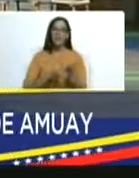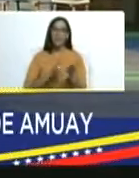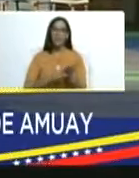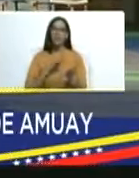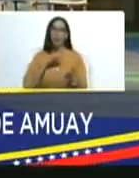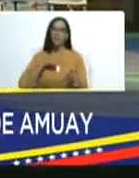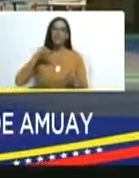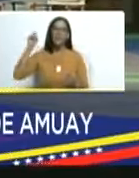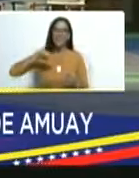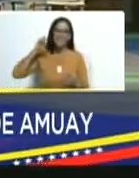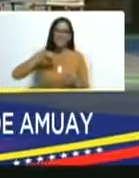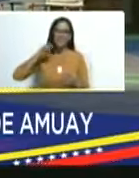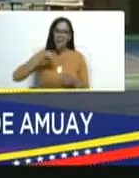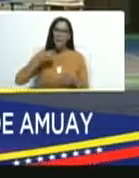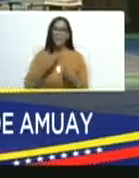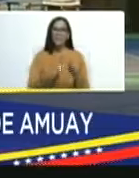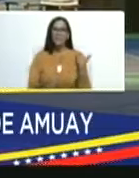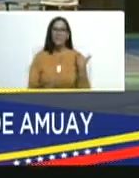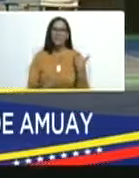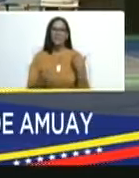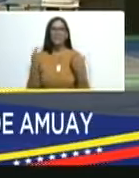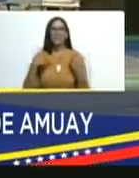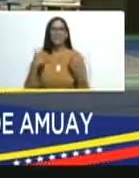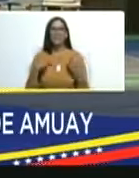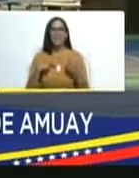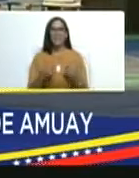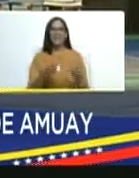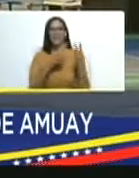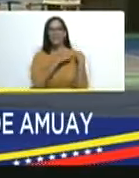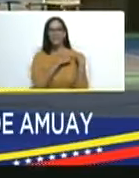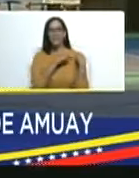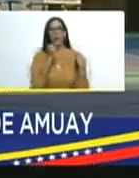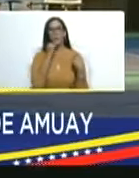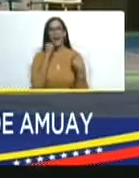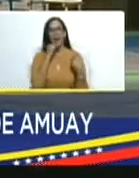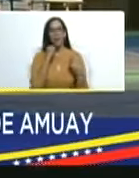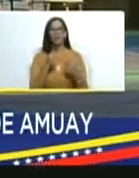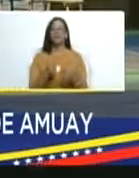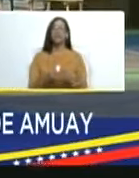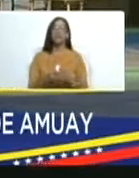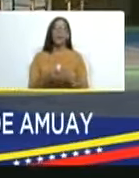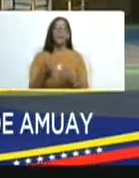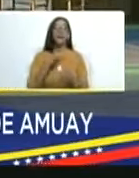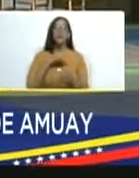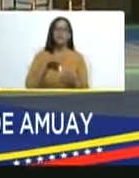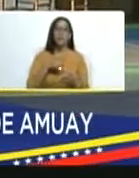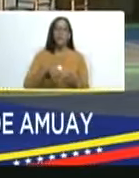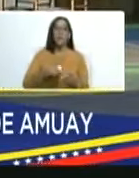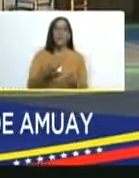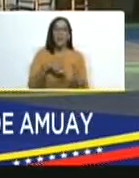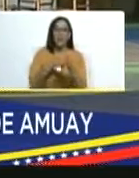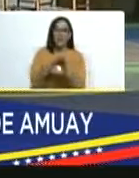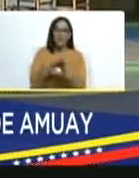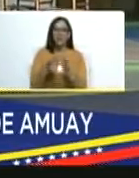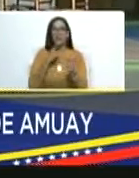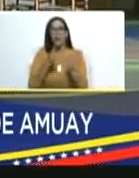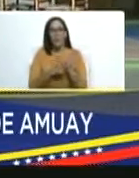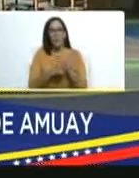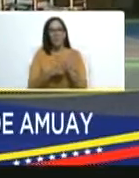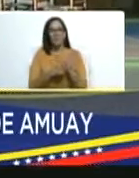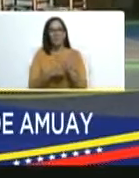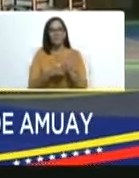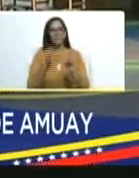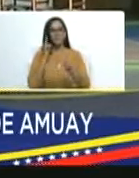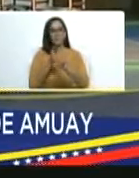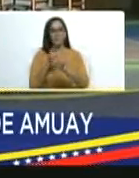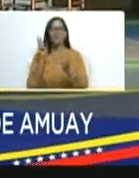nosotros necesitamos, presidente, que estén al cargo de los mandos, presidente, para poder avanzar y cumplir las metas que